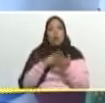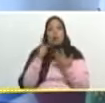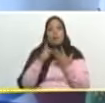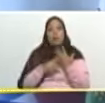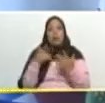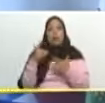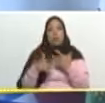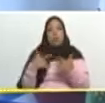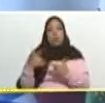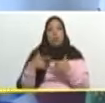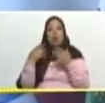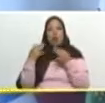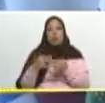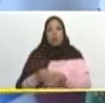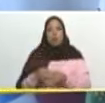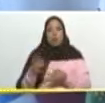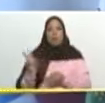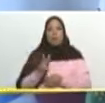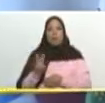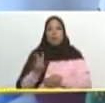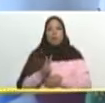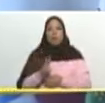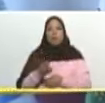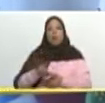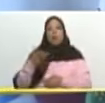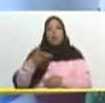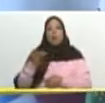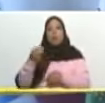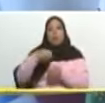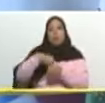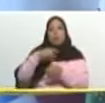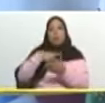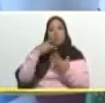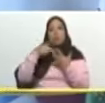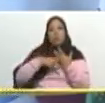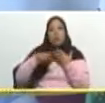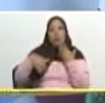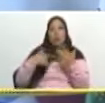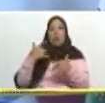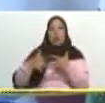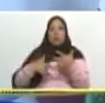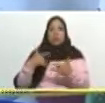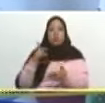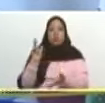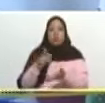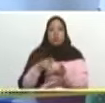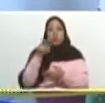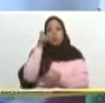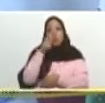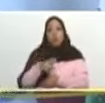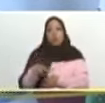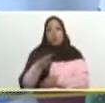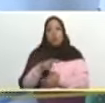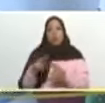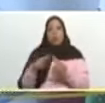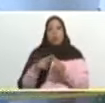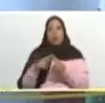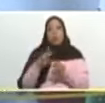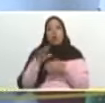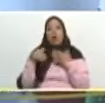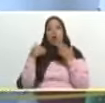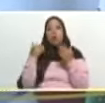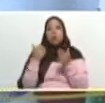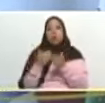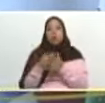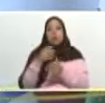acción concreta. Venezuela se incorpora al plan de acción concreta del encuentro de Palenque con todos